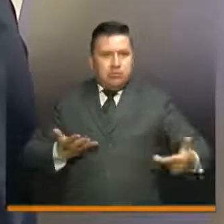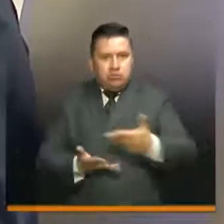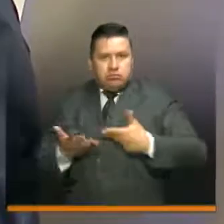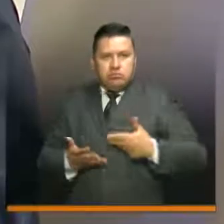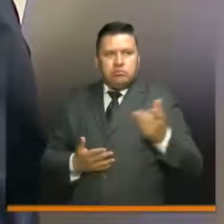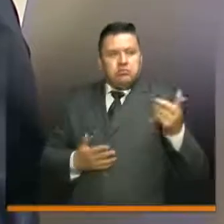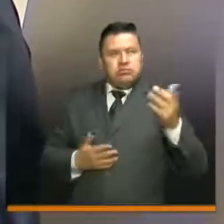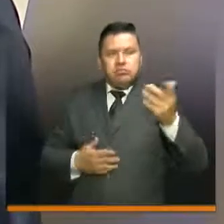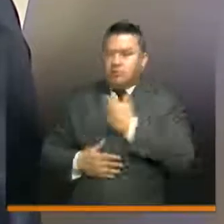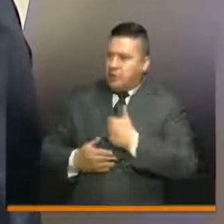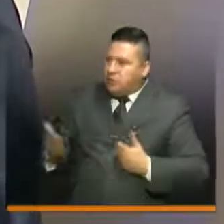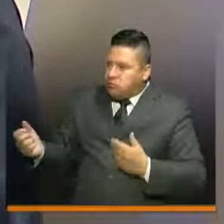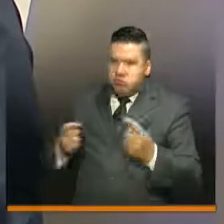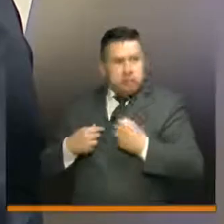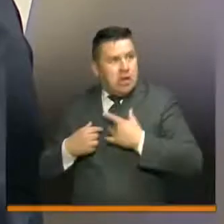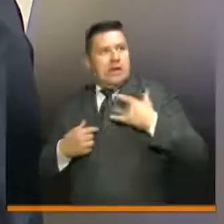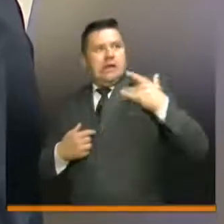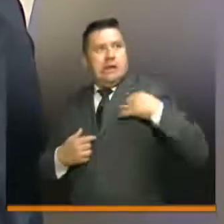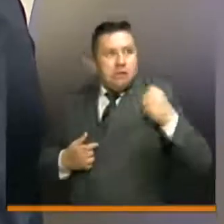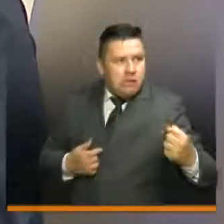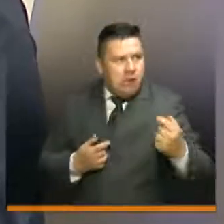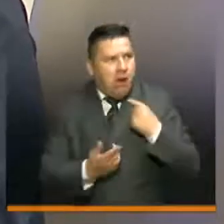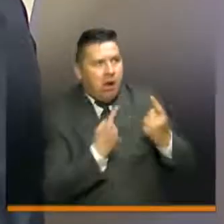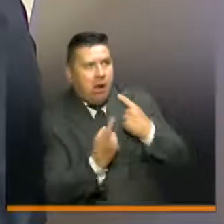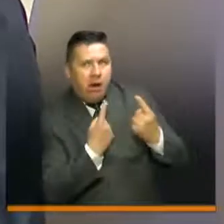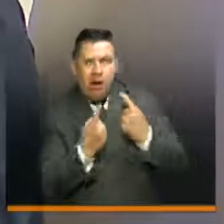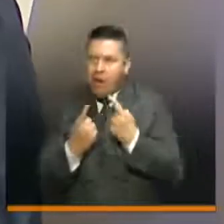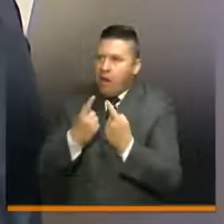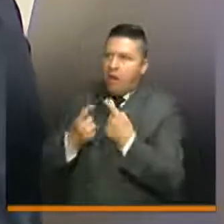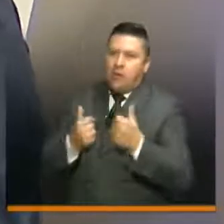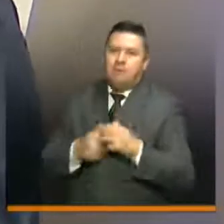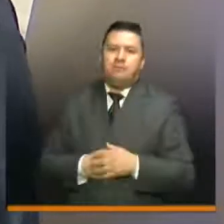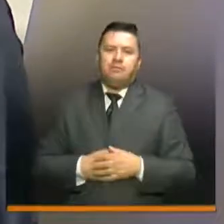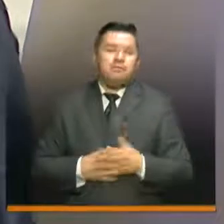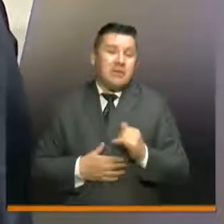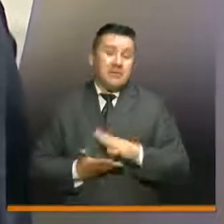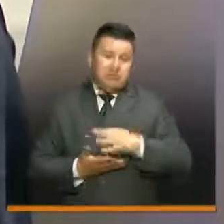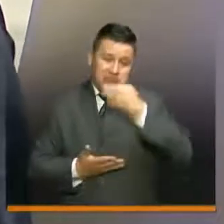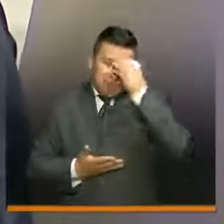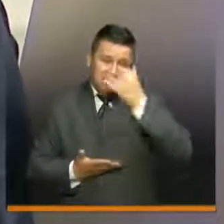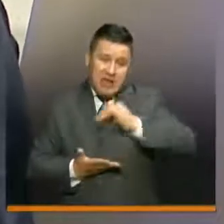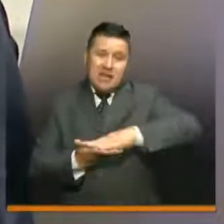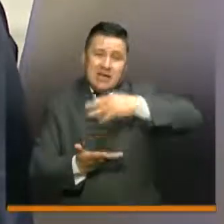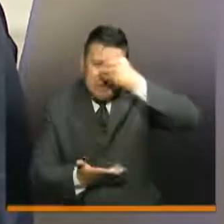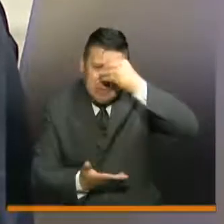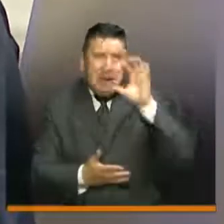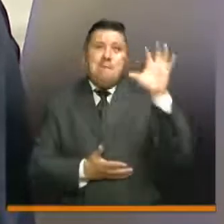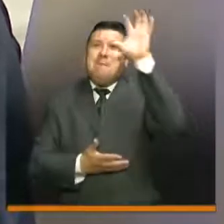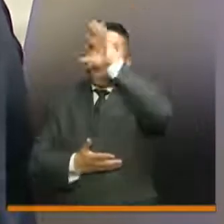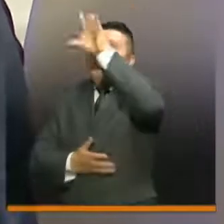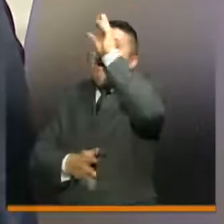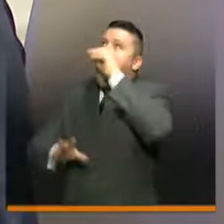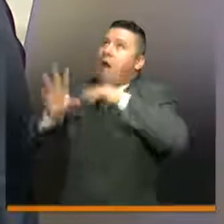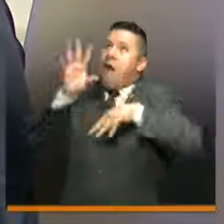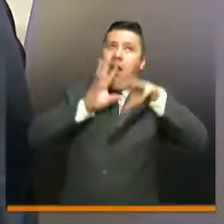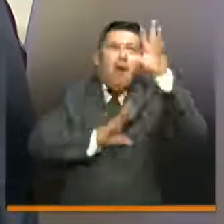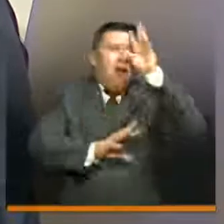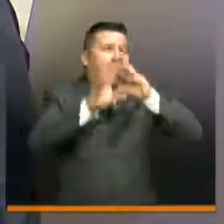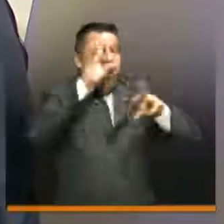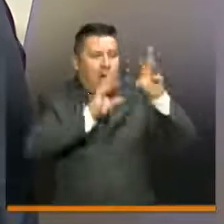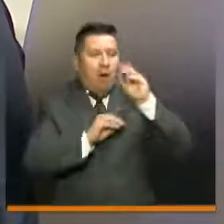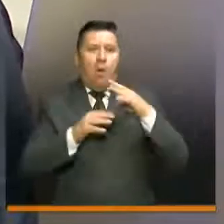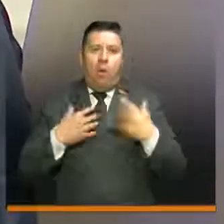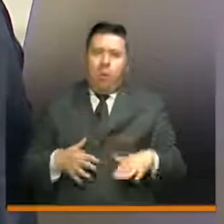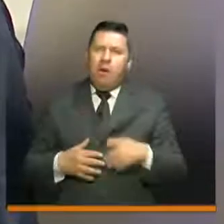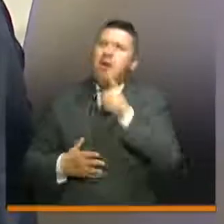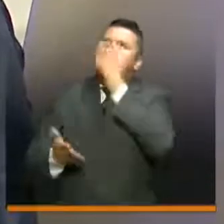con usted y con su equipo. Tenemos muchas lecciones que venimos aprendiendo de varios países que han ido adelante con el inicio